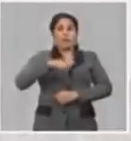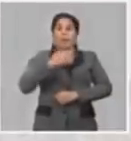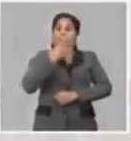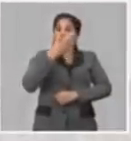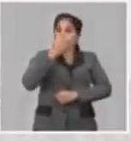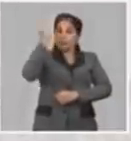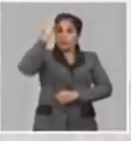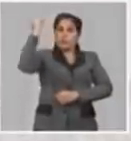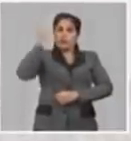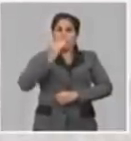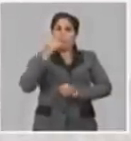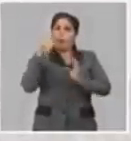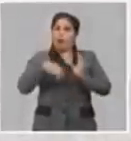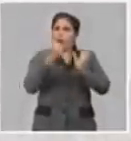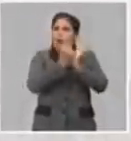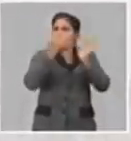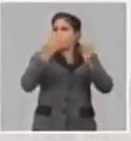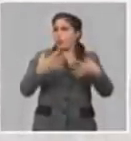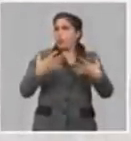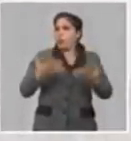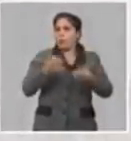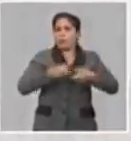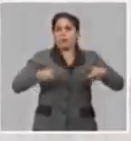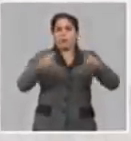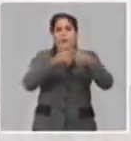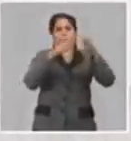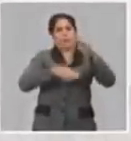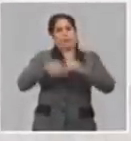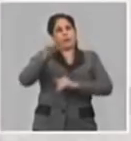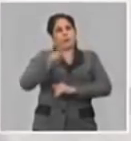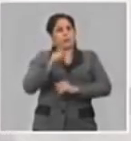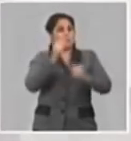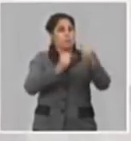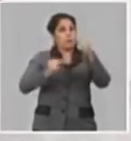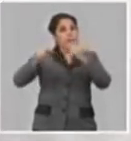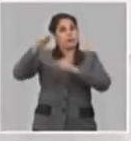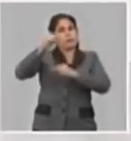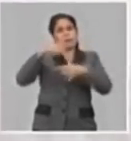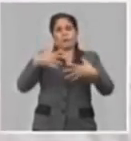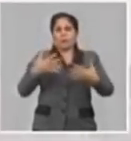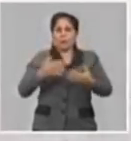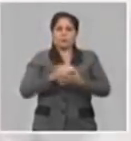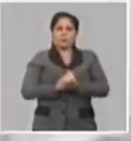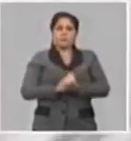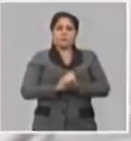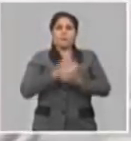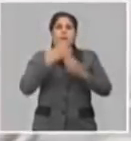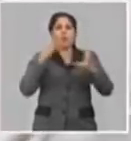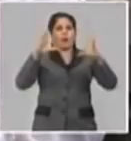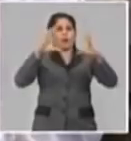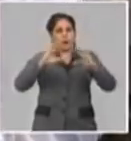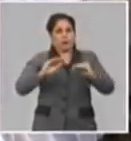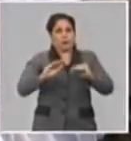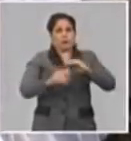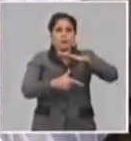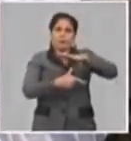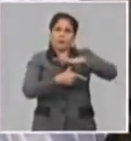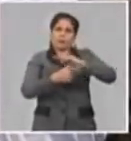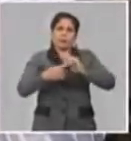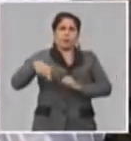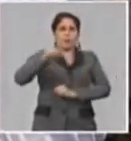tiene esta estrategia que se aprobó hoy en el Consejo de Ministros, cuáles son los principios que la animan. Sí, buenas noches, vicepresidente,